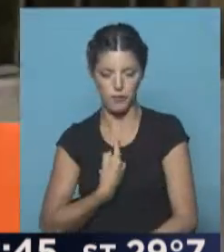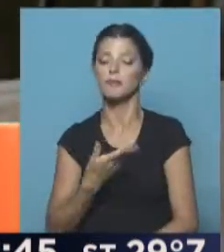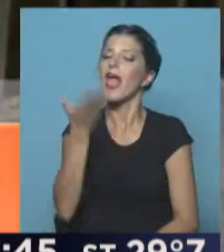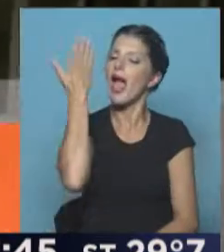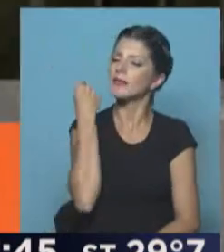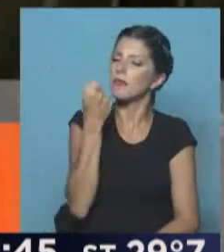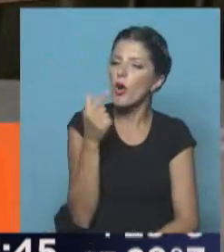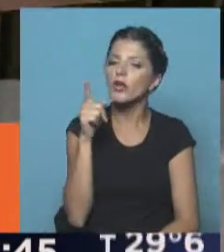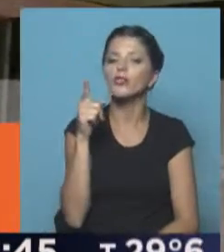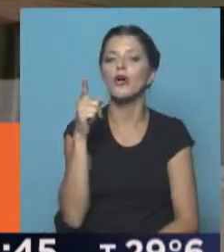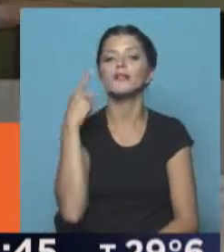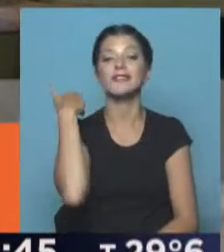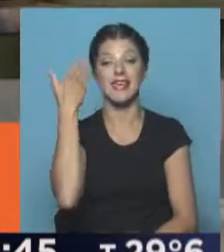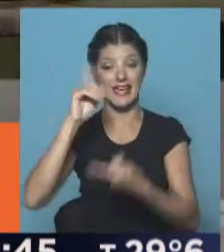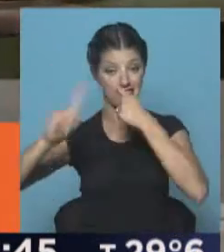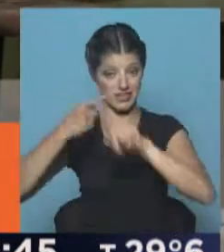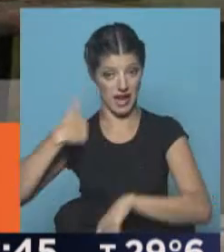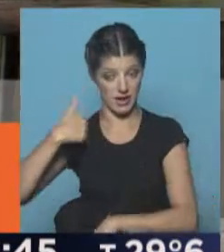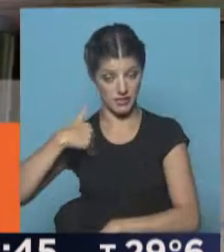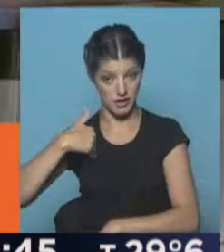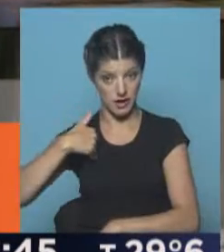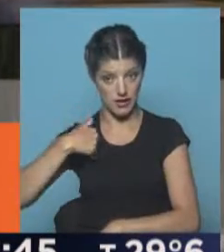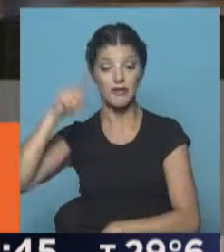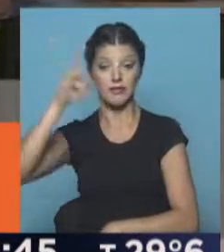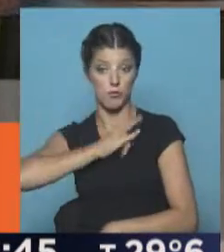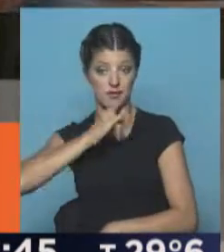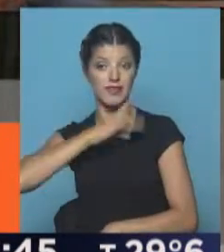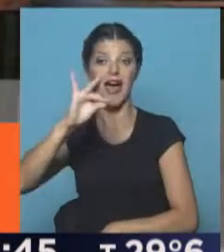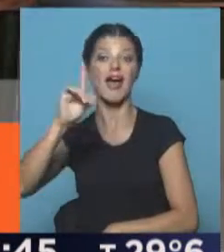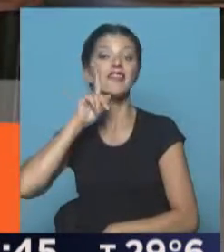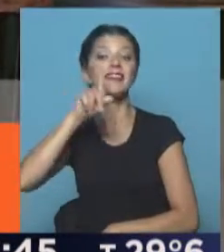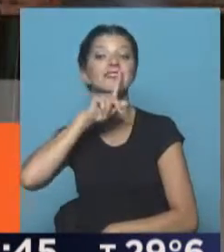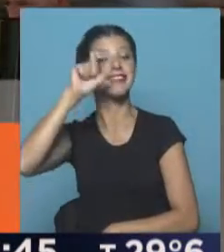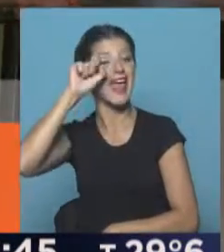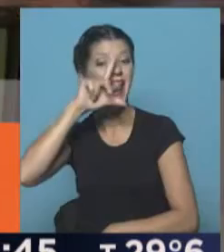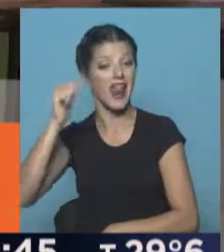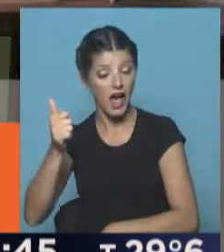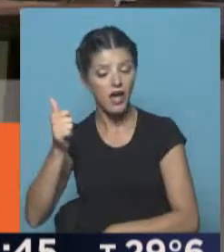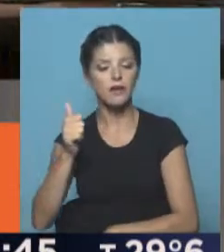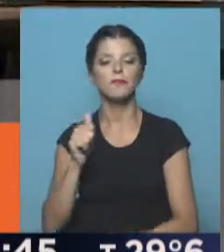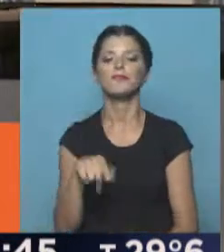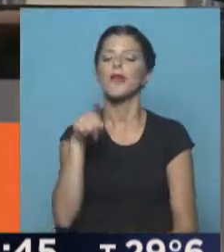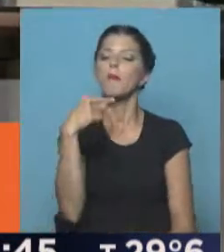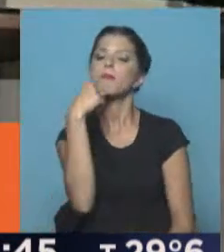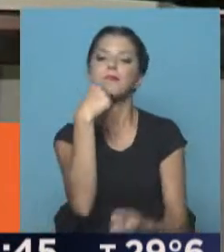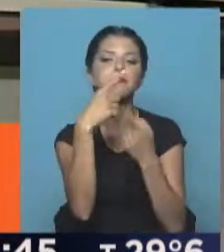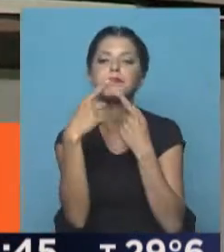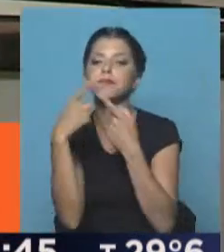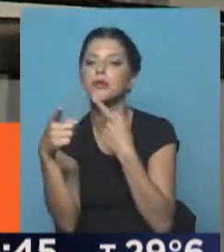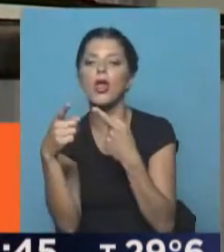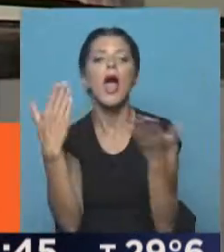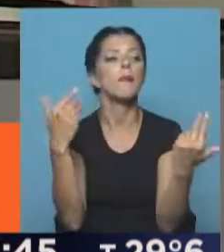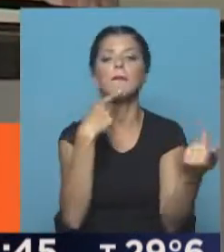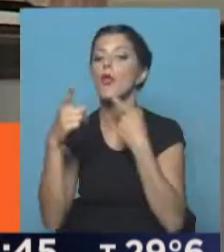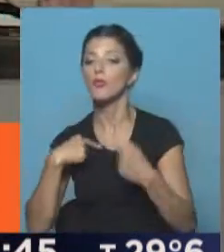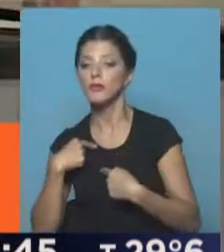charla que dio la canciller Susana Malcorra en la Universidad de Itela, cuando llamó a preguntaban todos hombres y